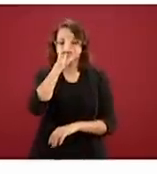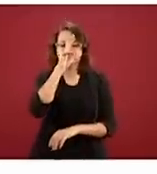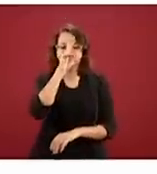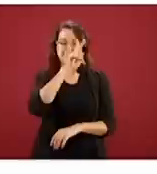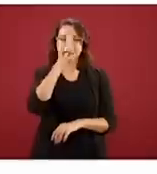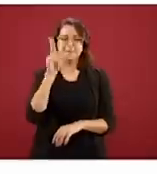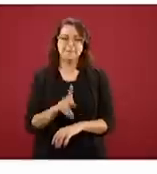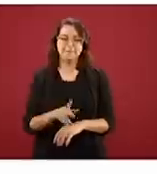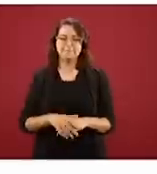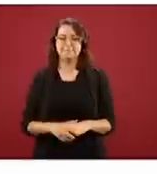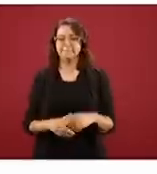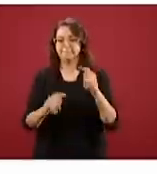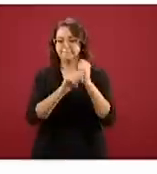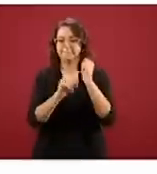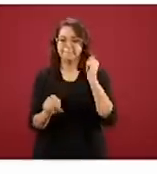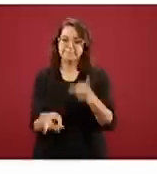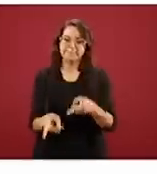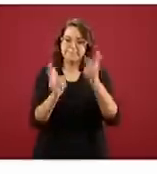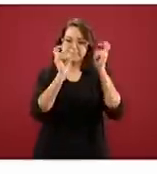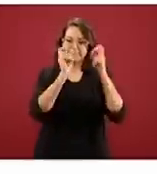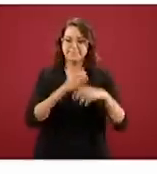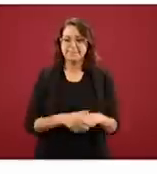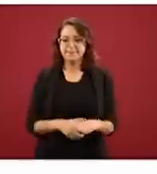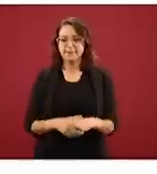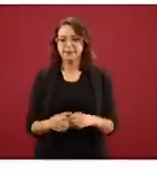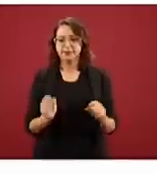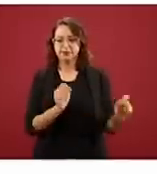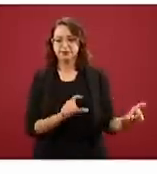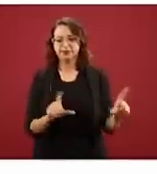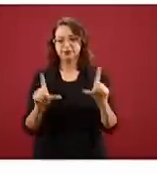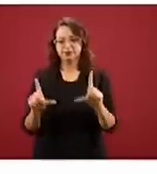encabezan el número por entidad. Adelante.